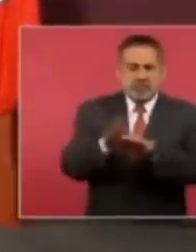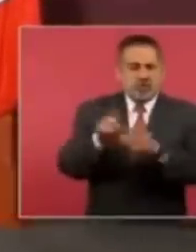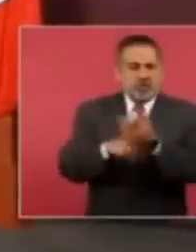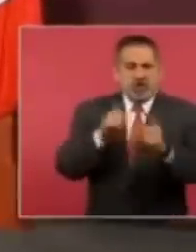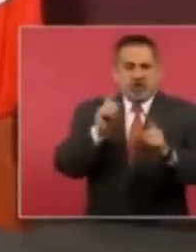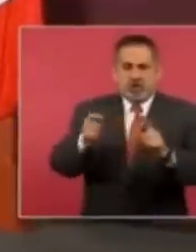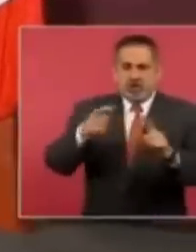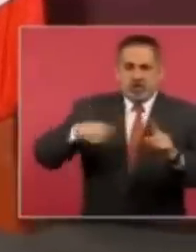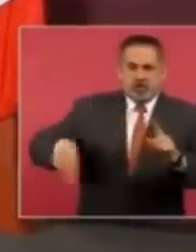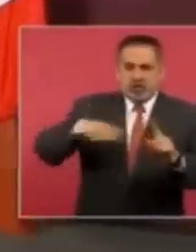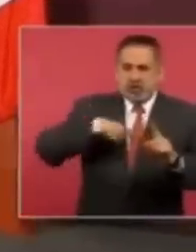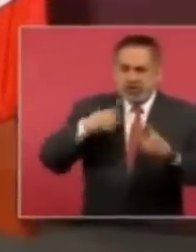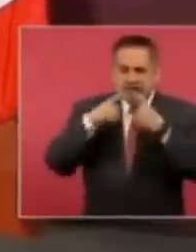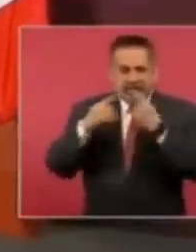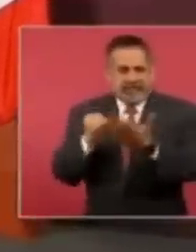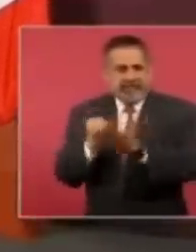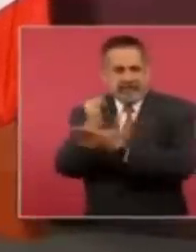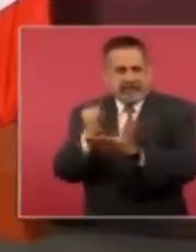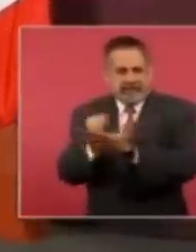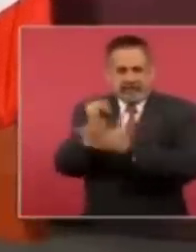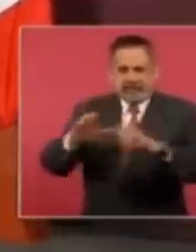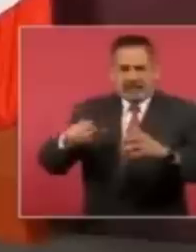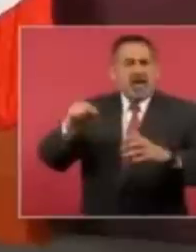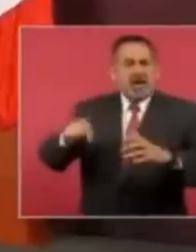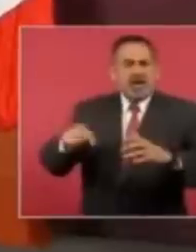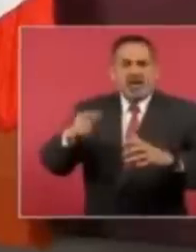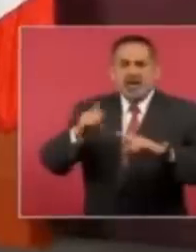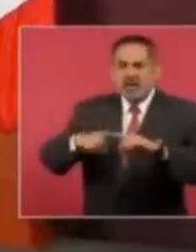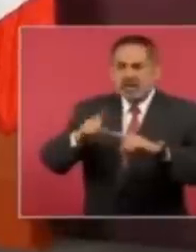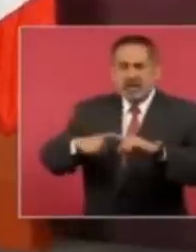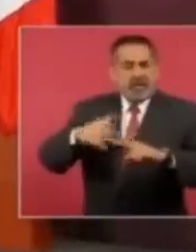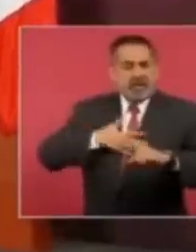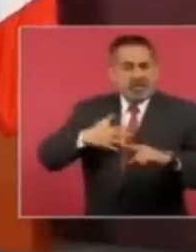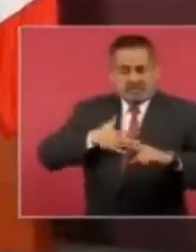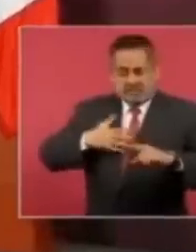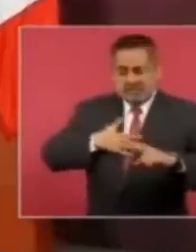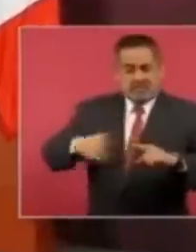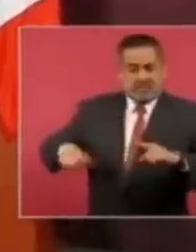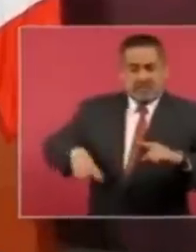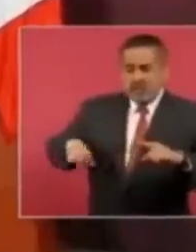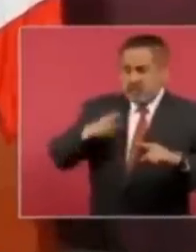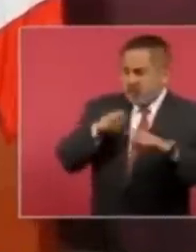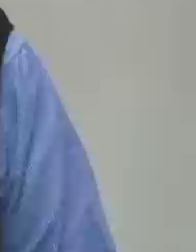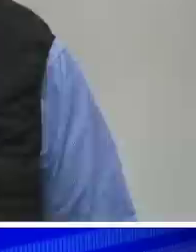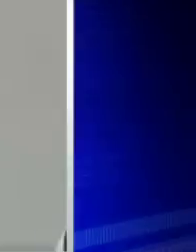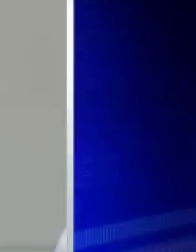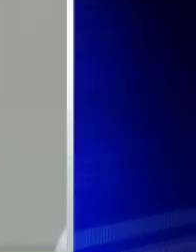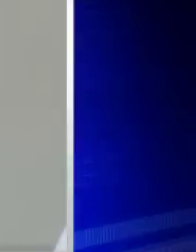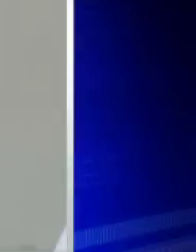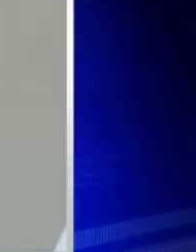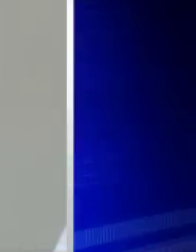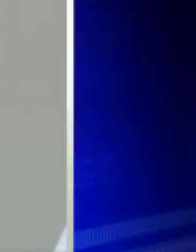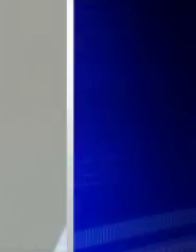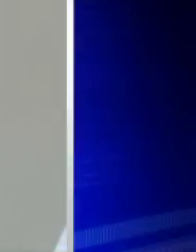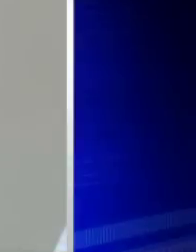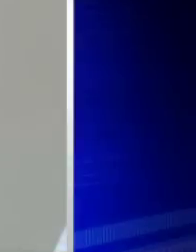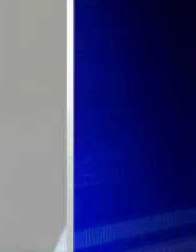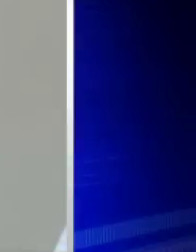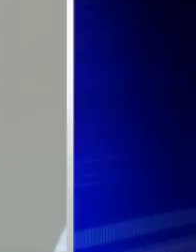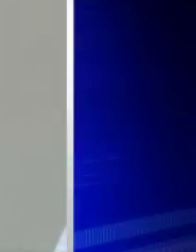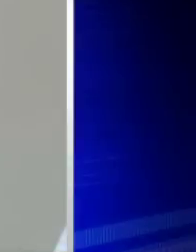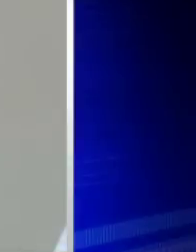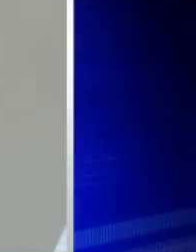estatal en esta coordinación que tiene con el Gobierno Federal esto señaló Rubén Rocha Moya no